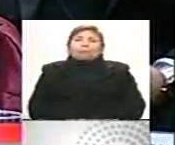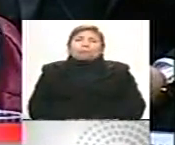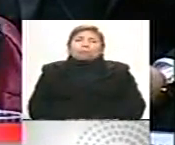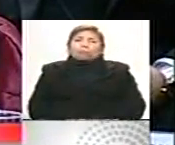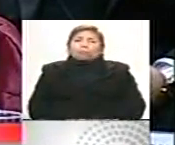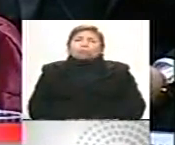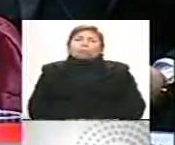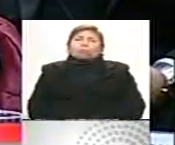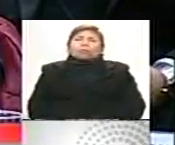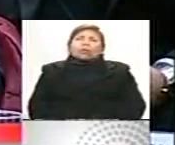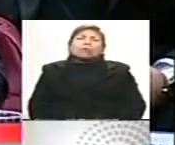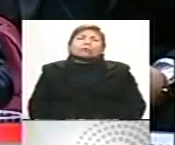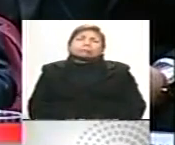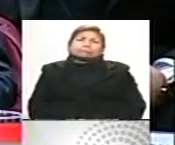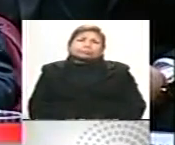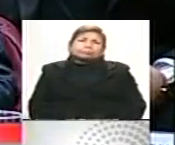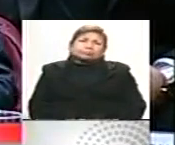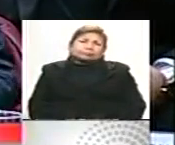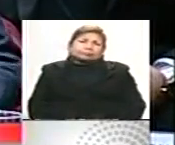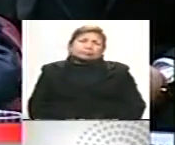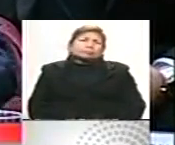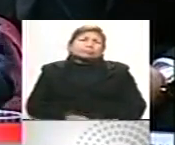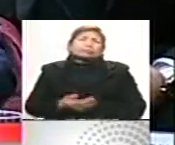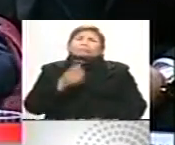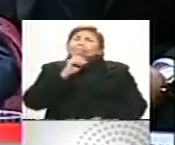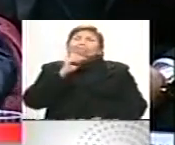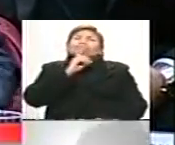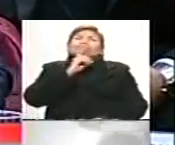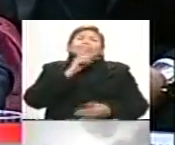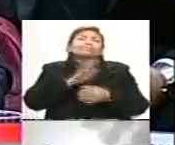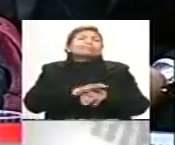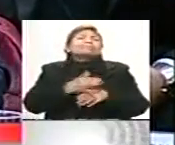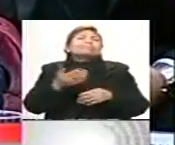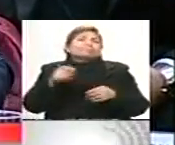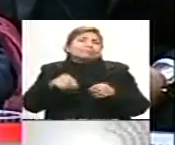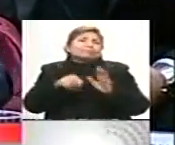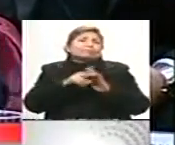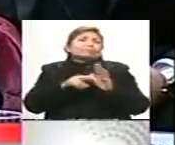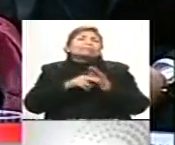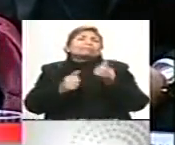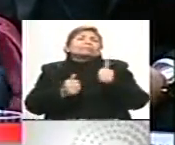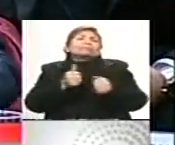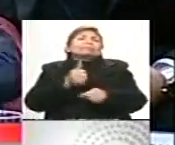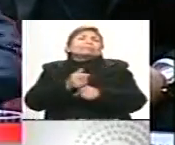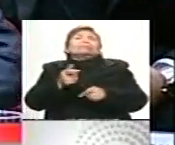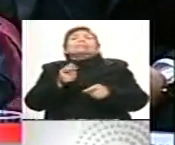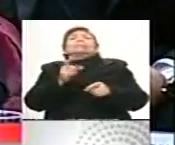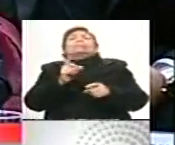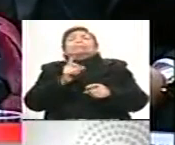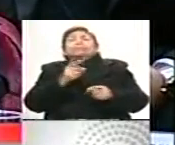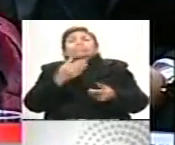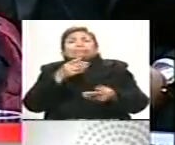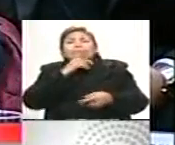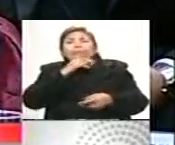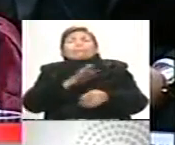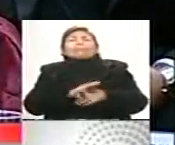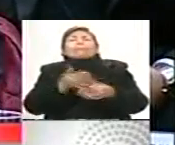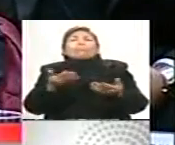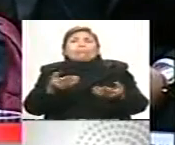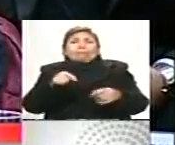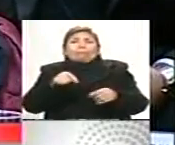¿Cuál es la consecuencia de que no se cumpliera, si se llegara a aprobar esta norma, cuál es la consecuencia de que no se cumpliese esta norma?